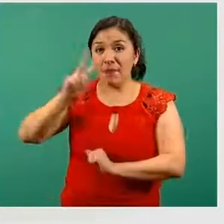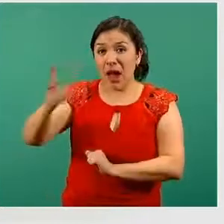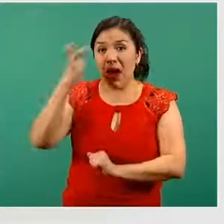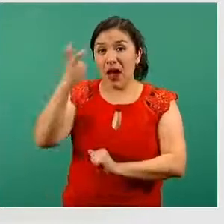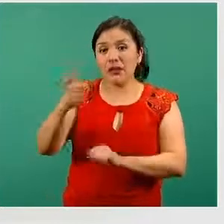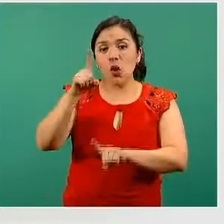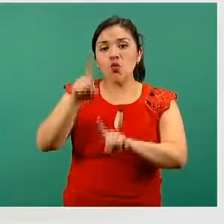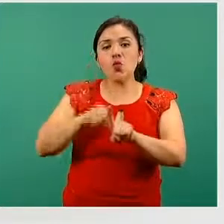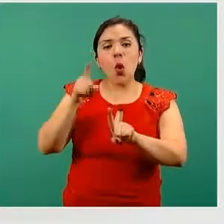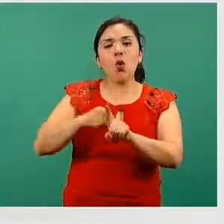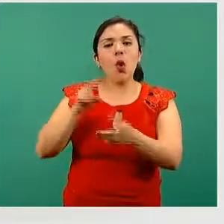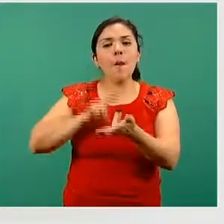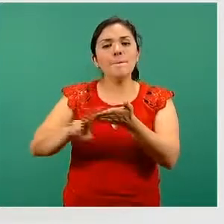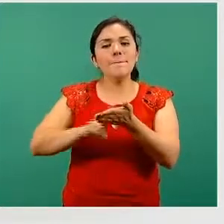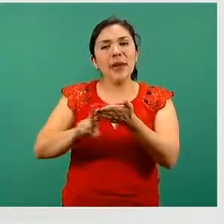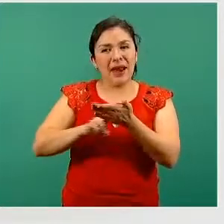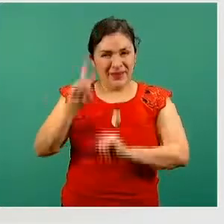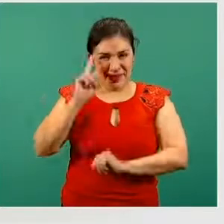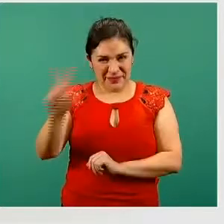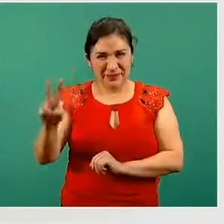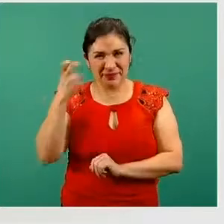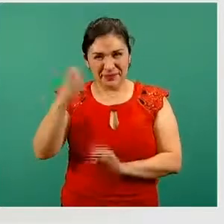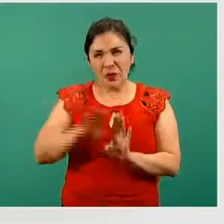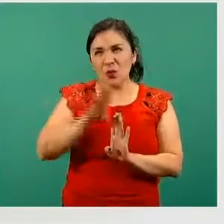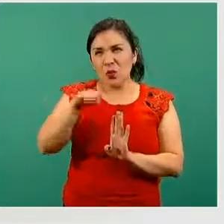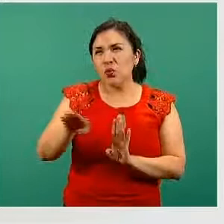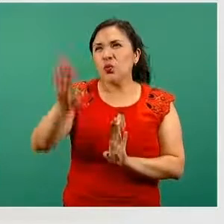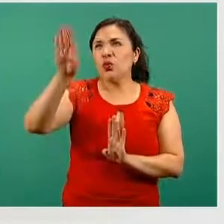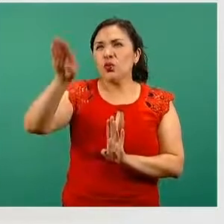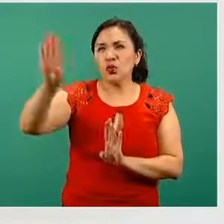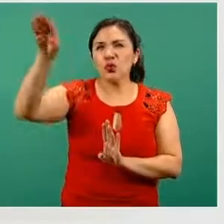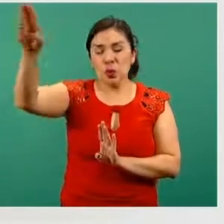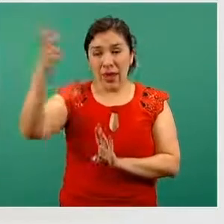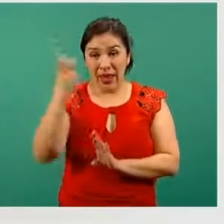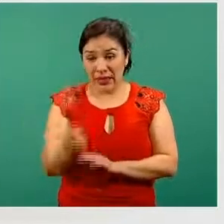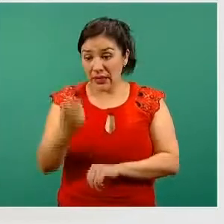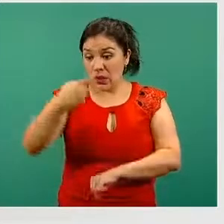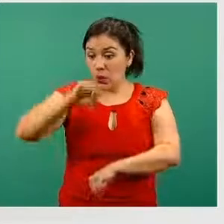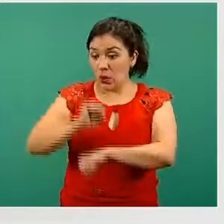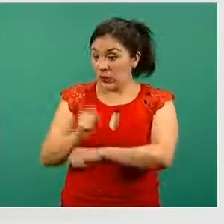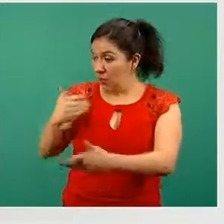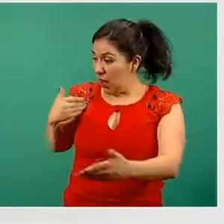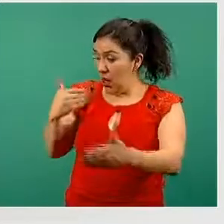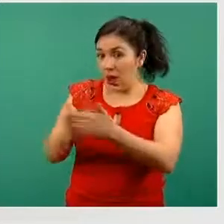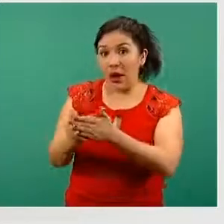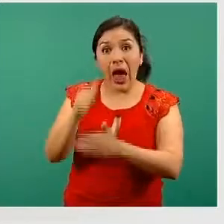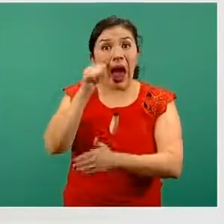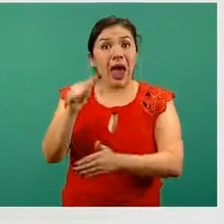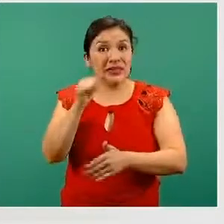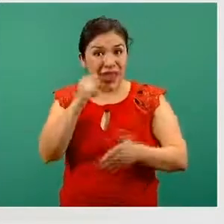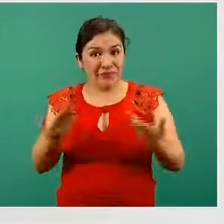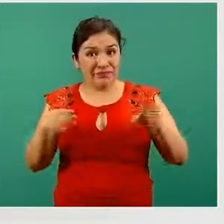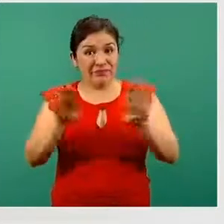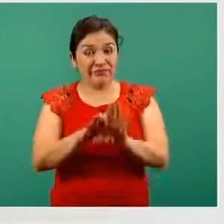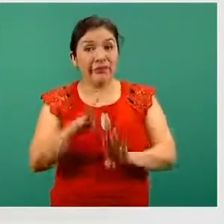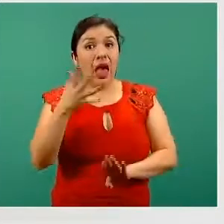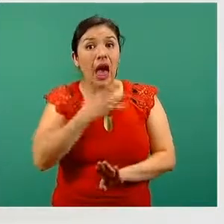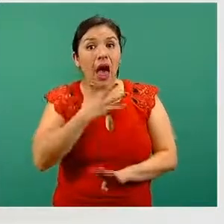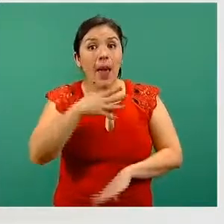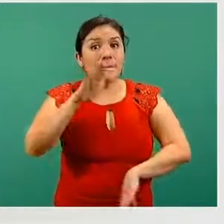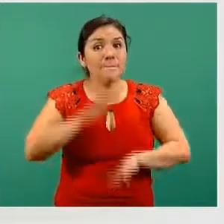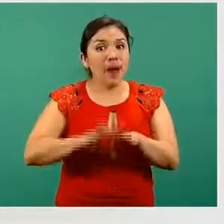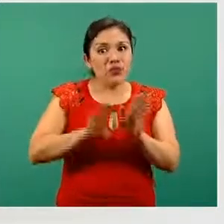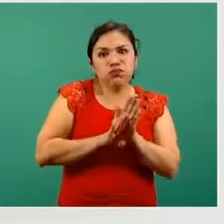en la curva de color verde. Y podemos ver cómo en esta última semana, que cerró el día de ayer, tuvimos una